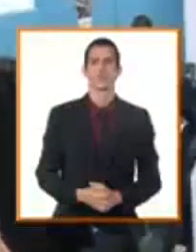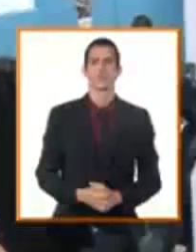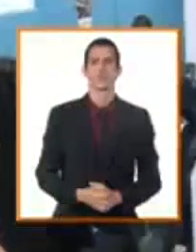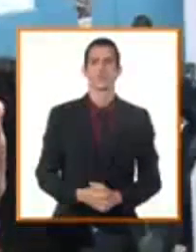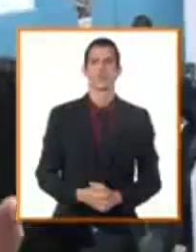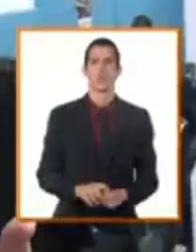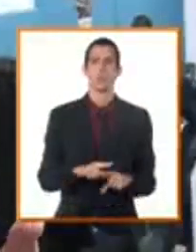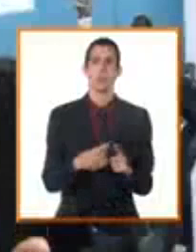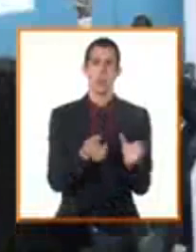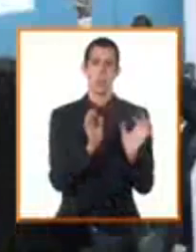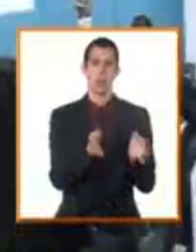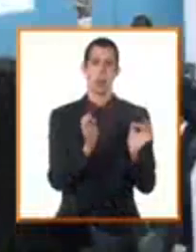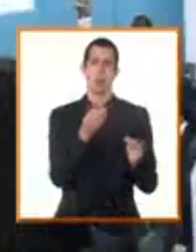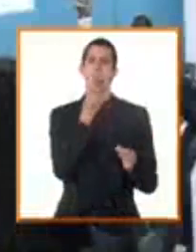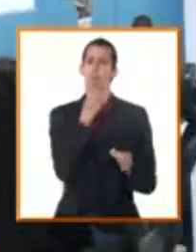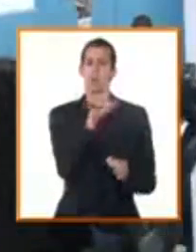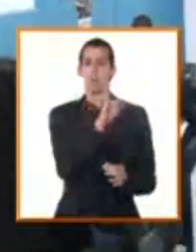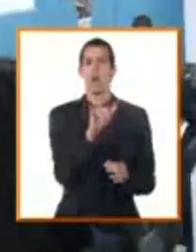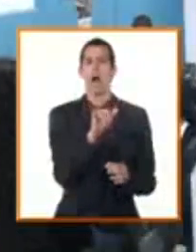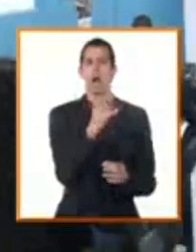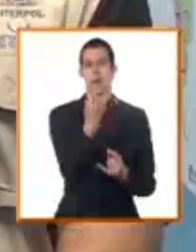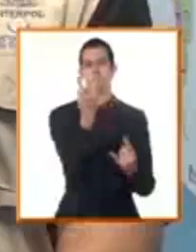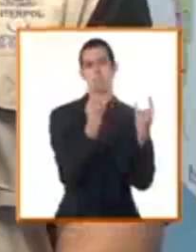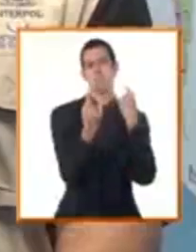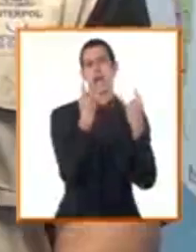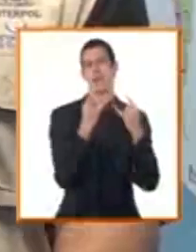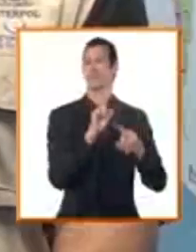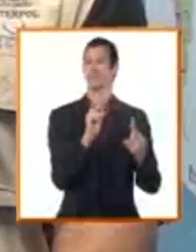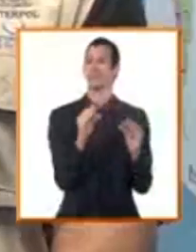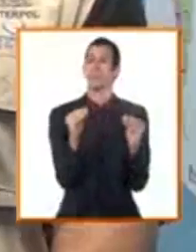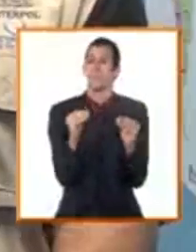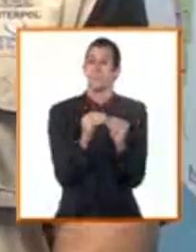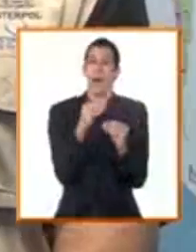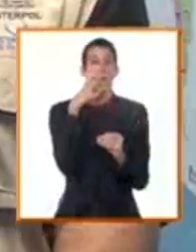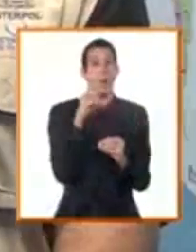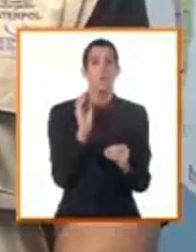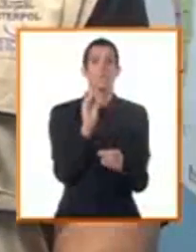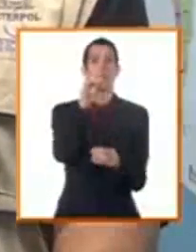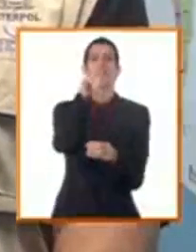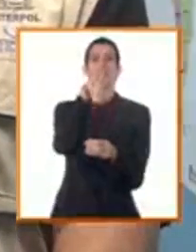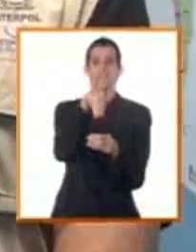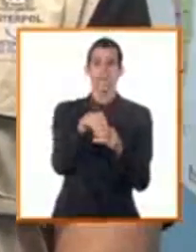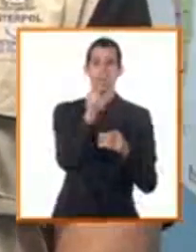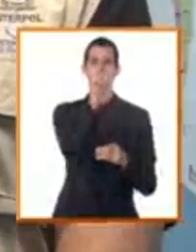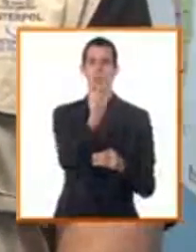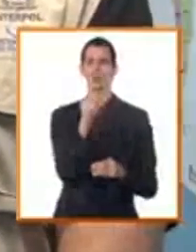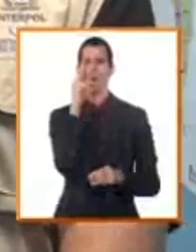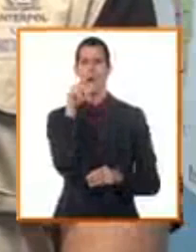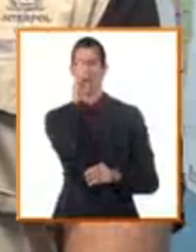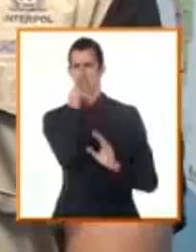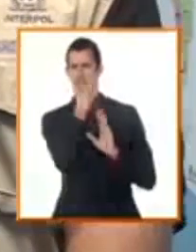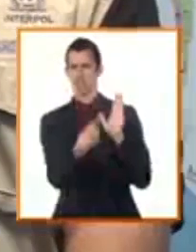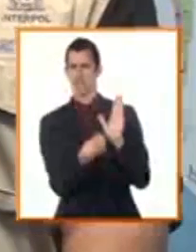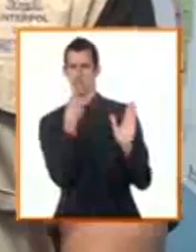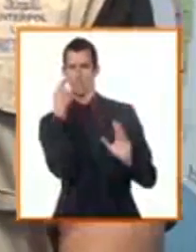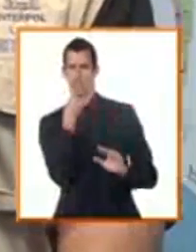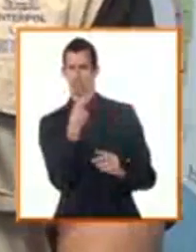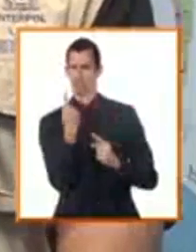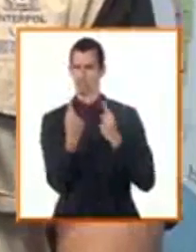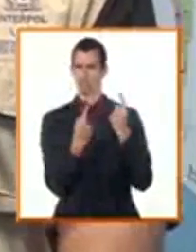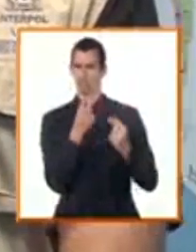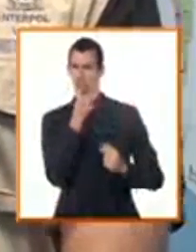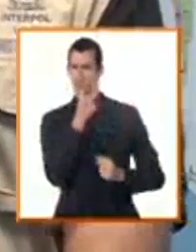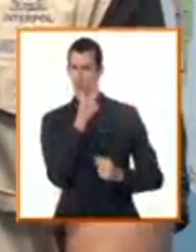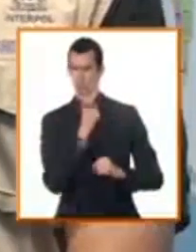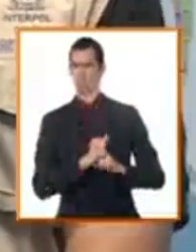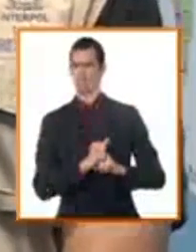detección de perfiles sospechosos en pasajeros y en carga aérea. Ese entrenamiento viene enfocado a consolidar las técnicas de trabajo que